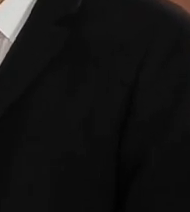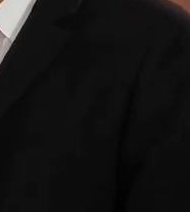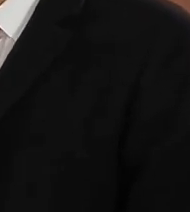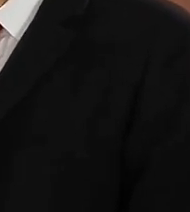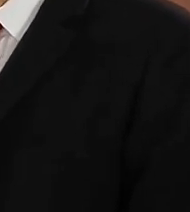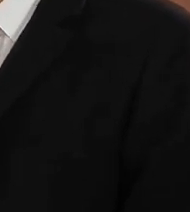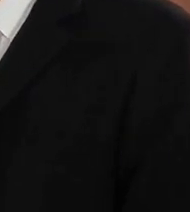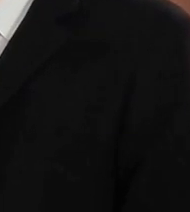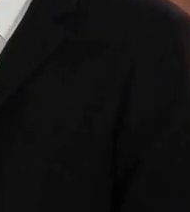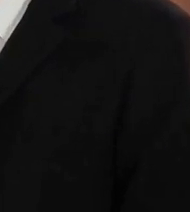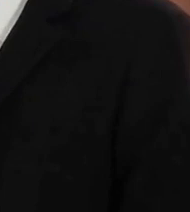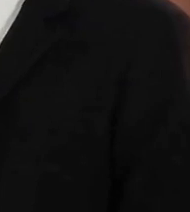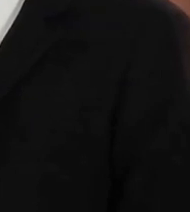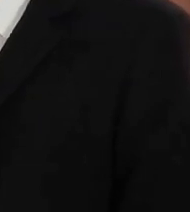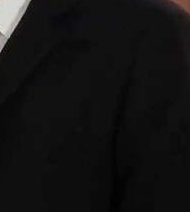que